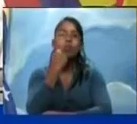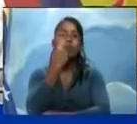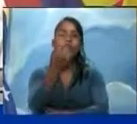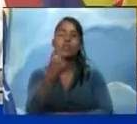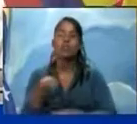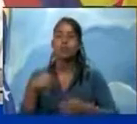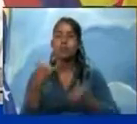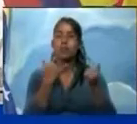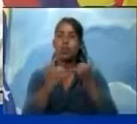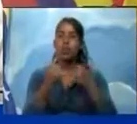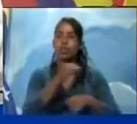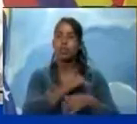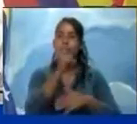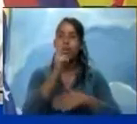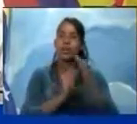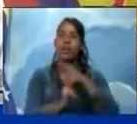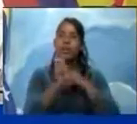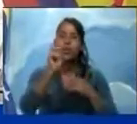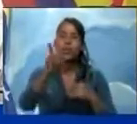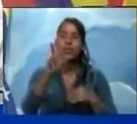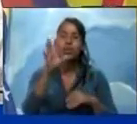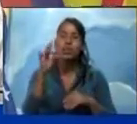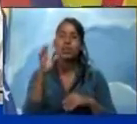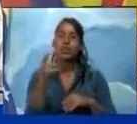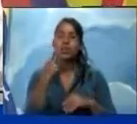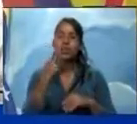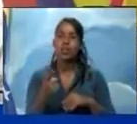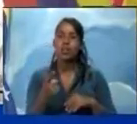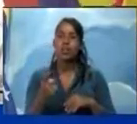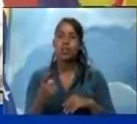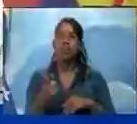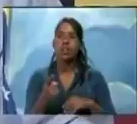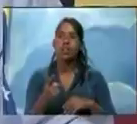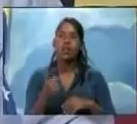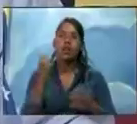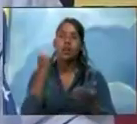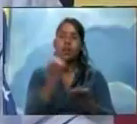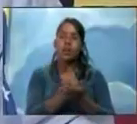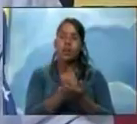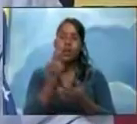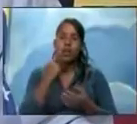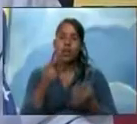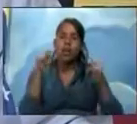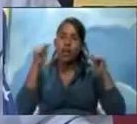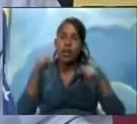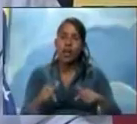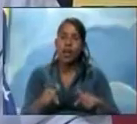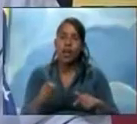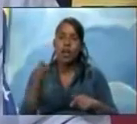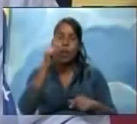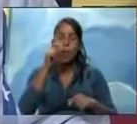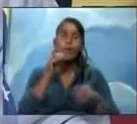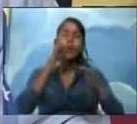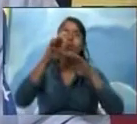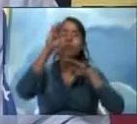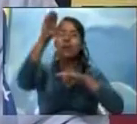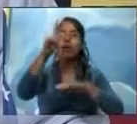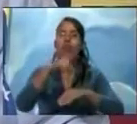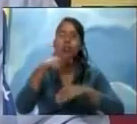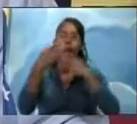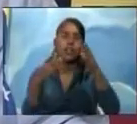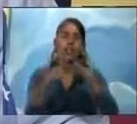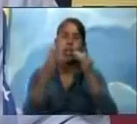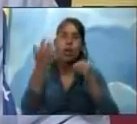mi último versículo, que es el versículo 28? Amén. Dice, y este Daniel prosperó durante